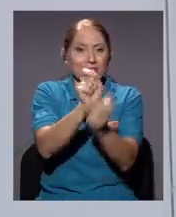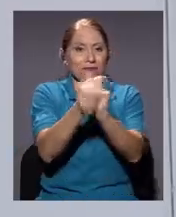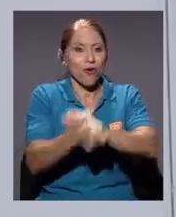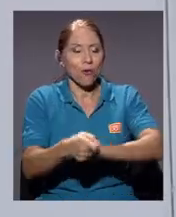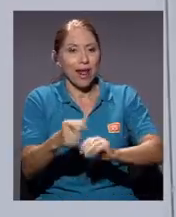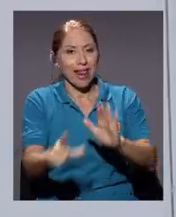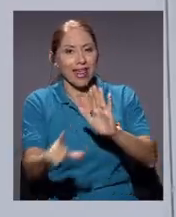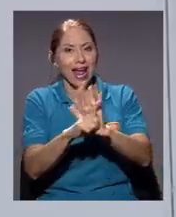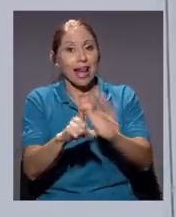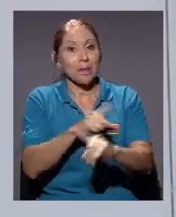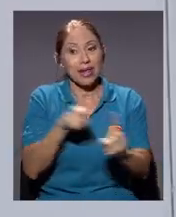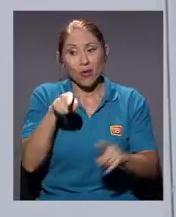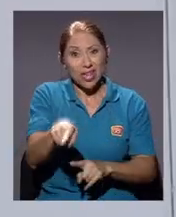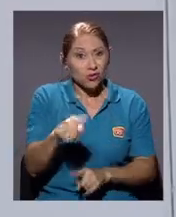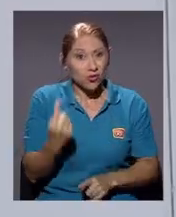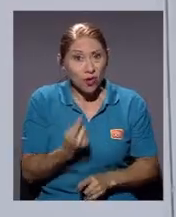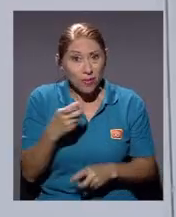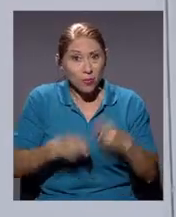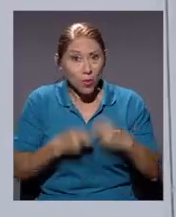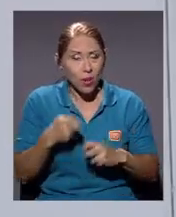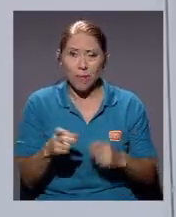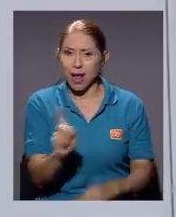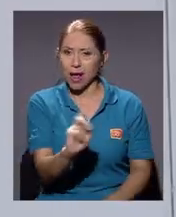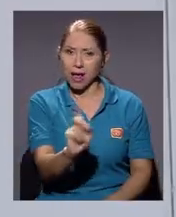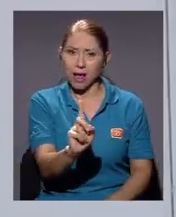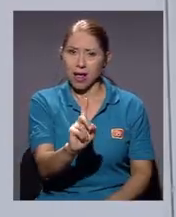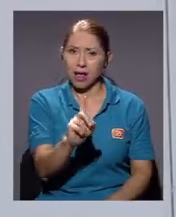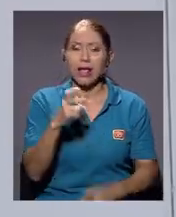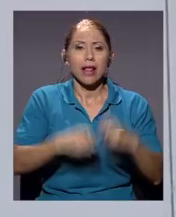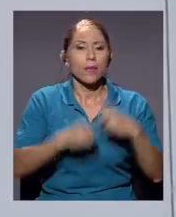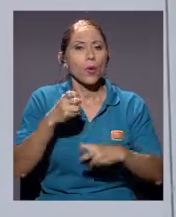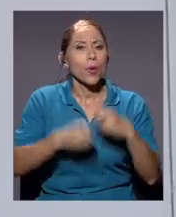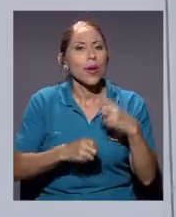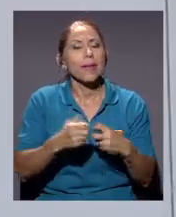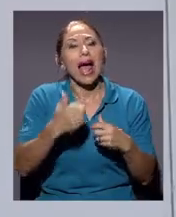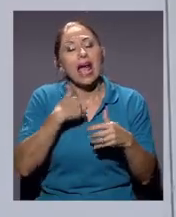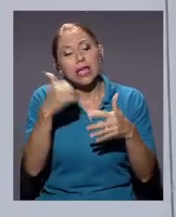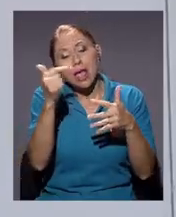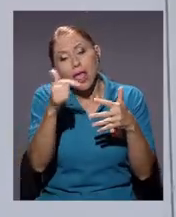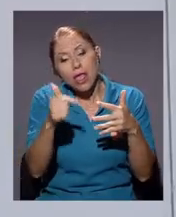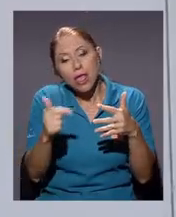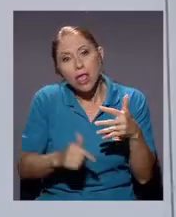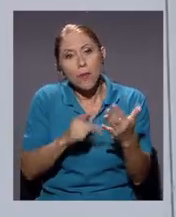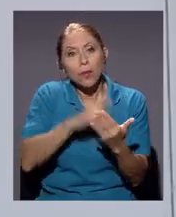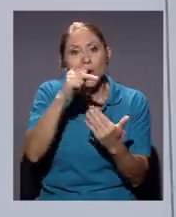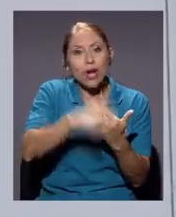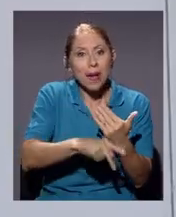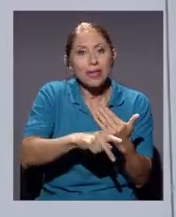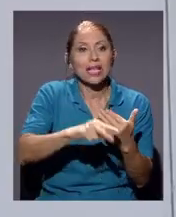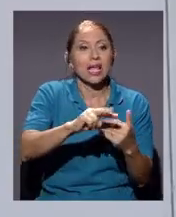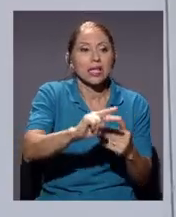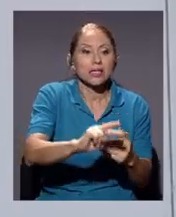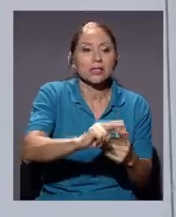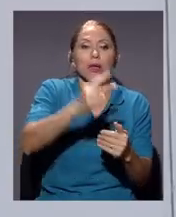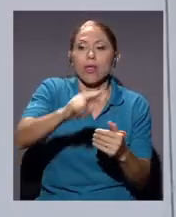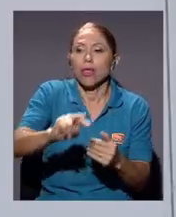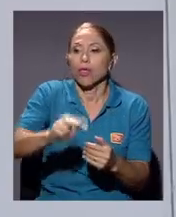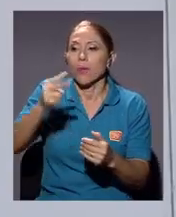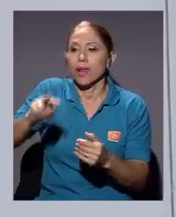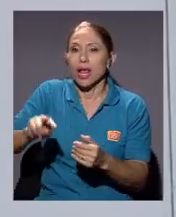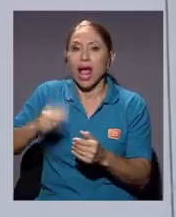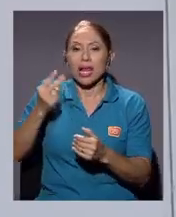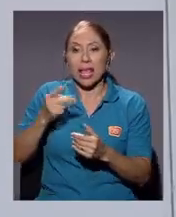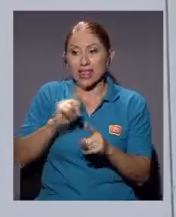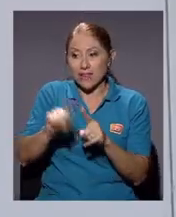otro lado eso no es solamente el problema el problema está en que hay una serie de programas que empiezan a duplicarse hay una serie de programas